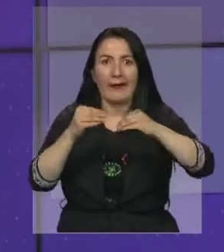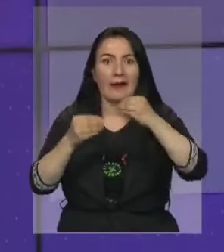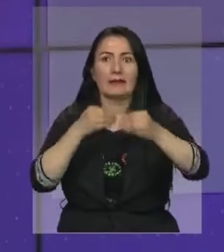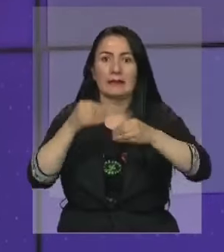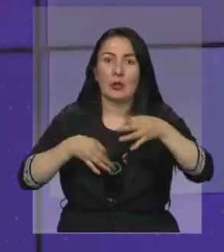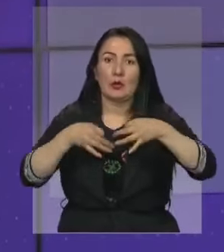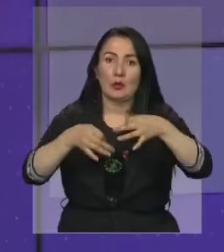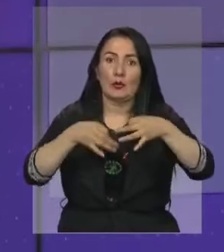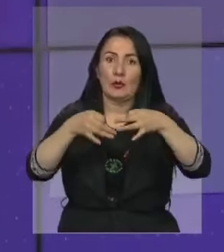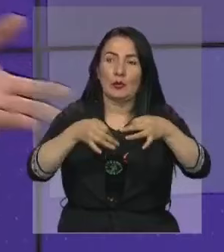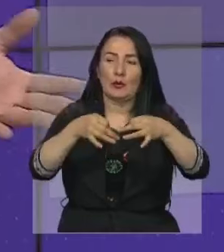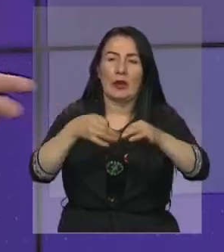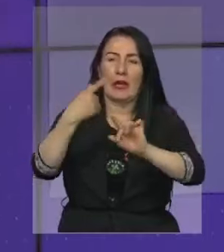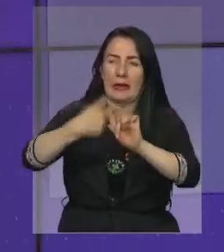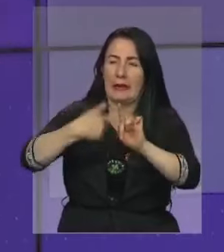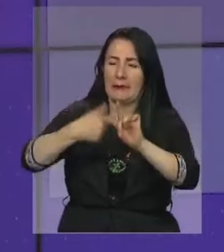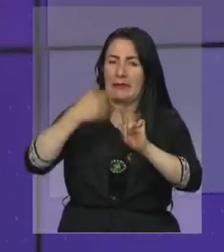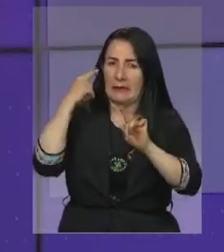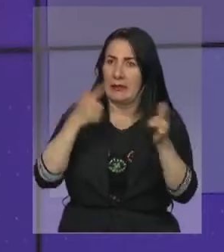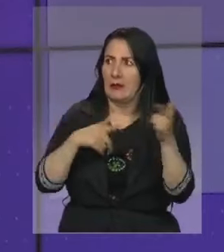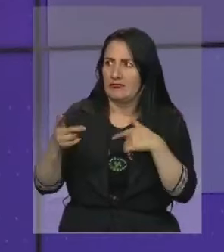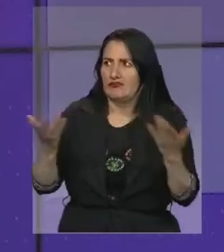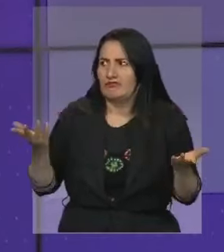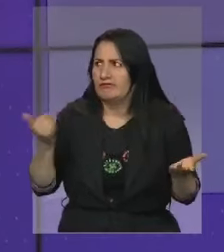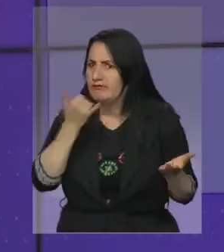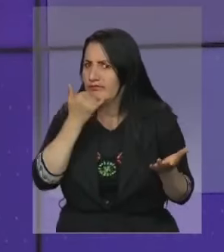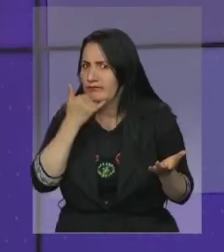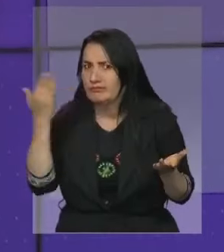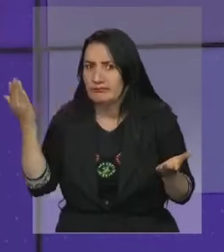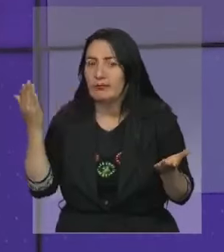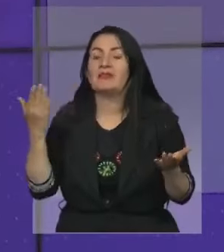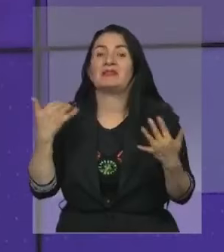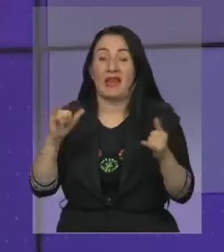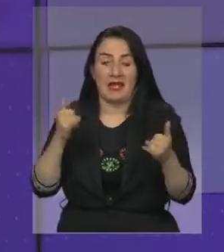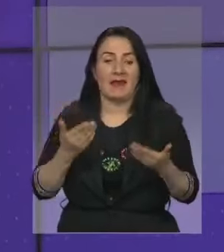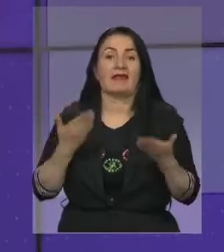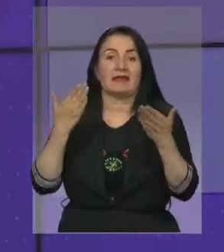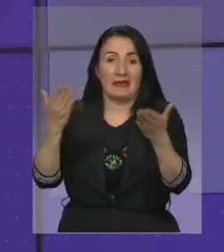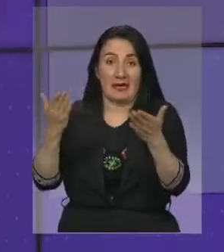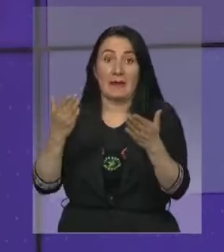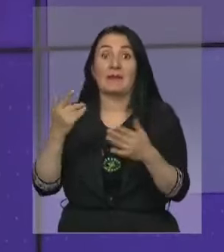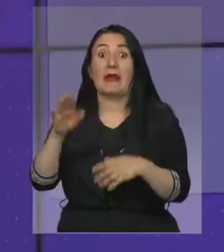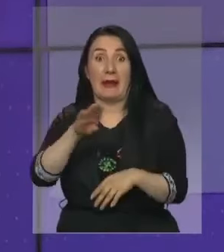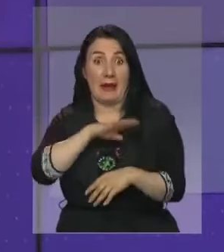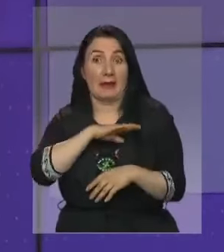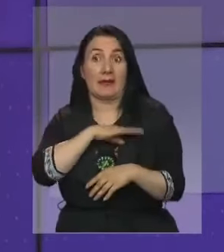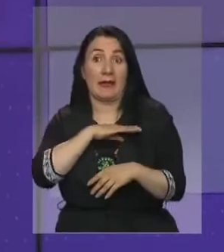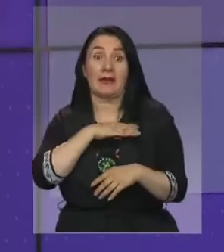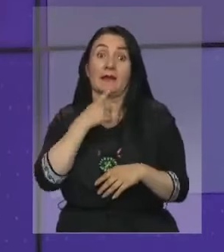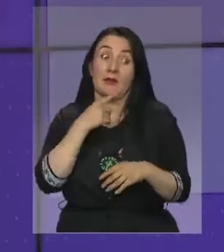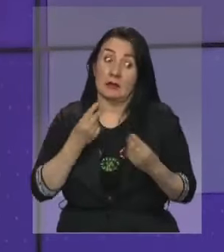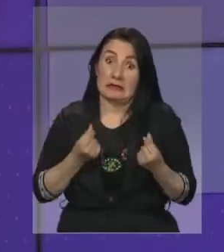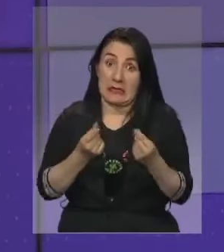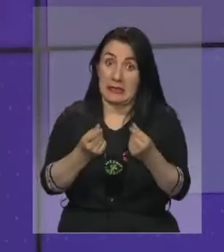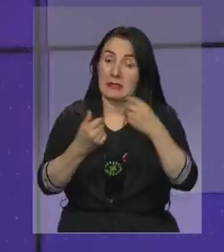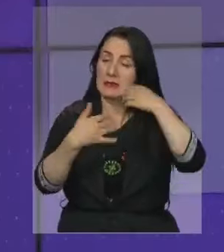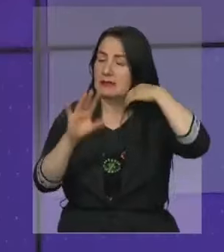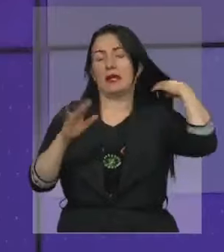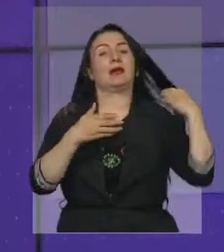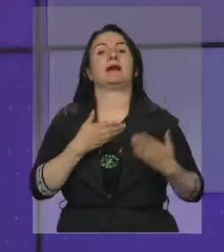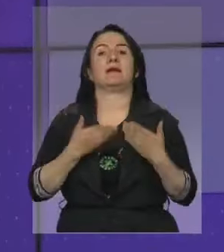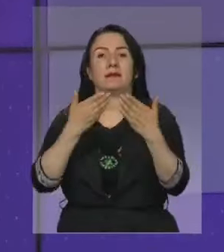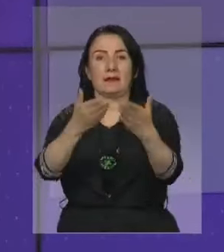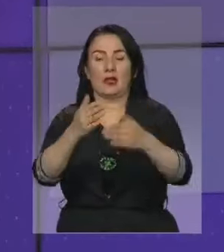hace unos meses estaba lista, no se había entregado y los vecinos se quejaban de esta situación, y acá lo informamos. Incluso el alcalde pidió celeridad y bueno, ya se